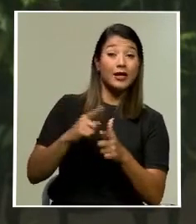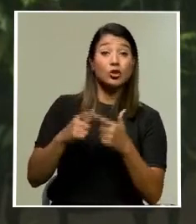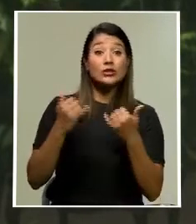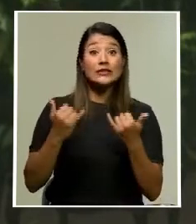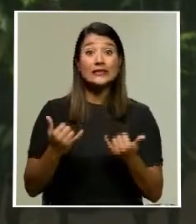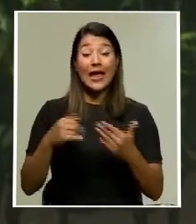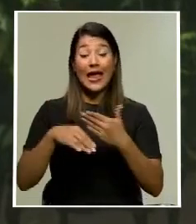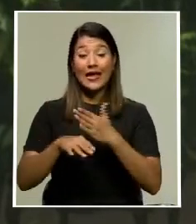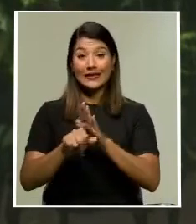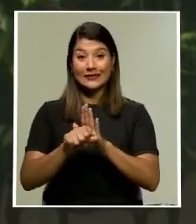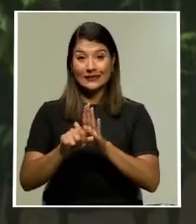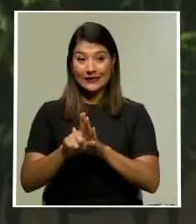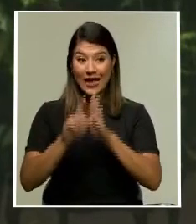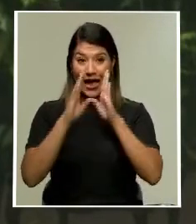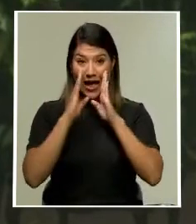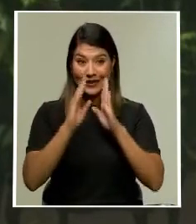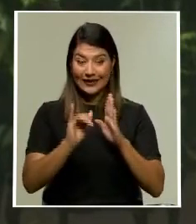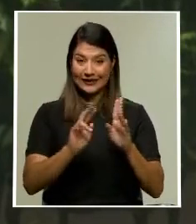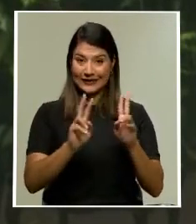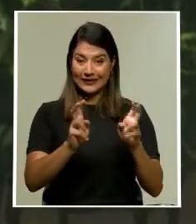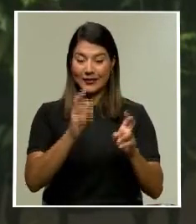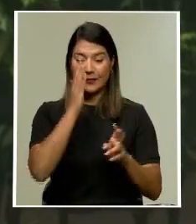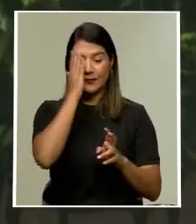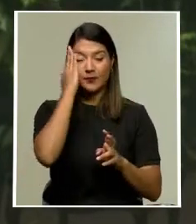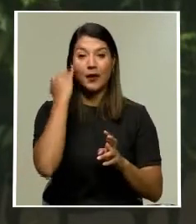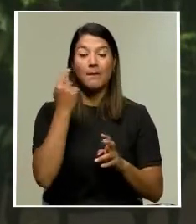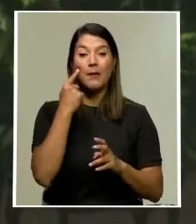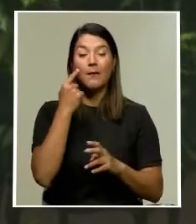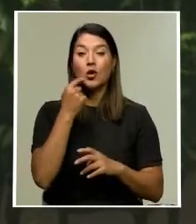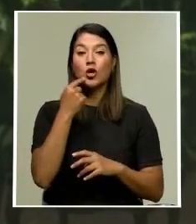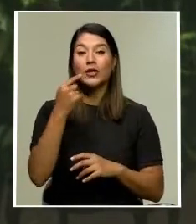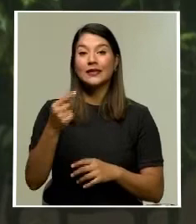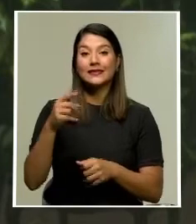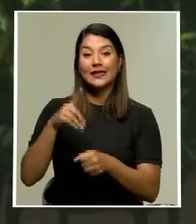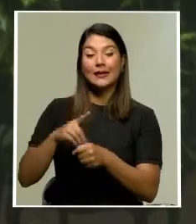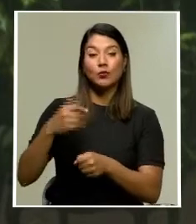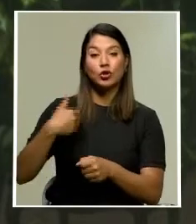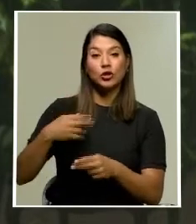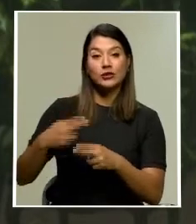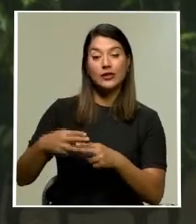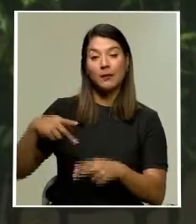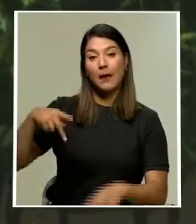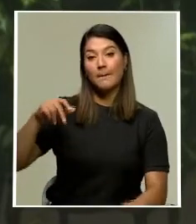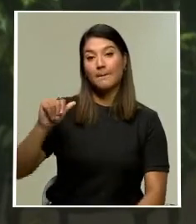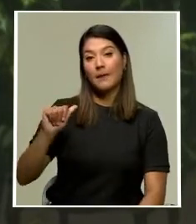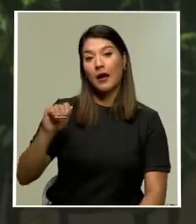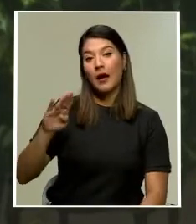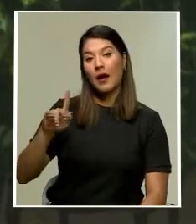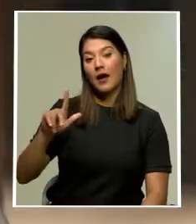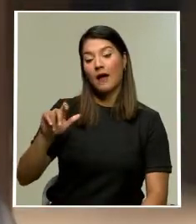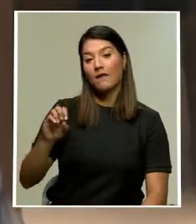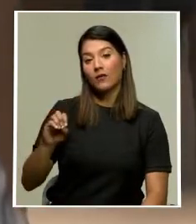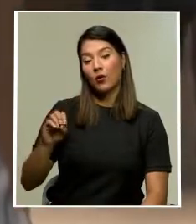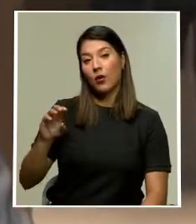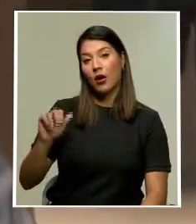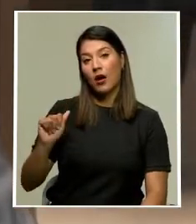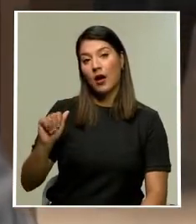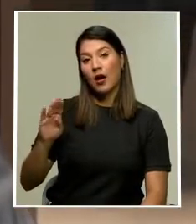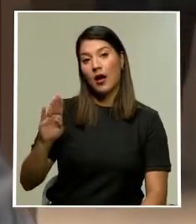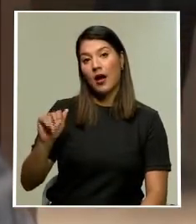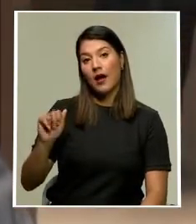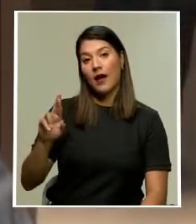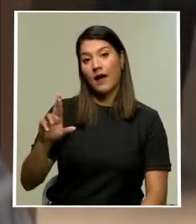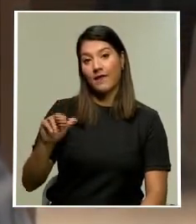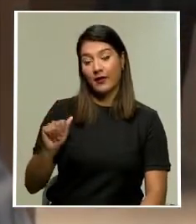el tema de este polémico proyecto. Veamos lo que nos decía don Pablo con respecto a esta moción. Bueno, hay que decir que este